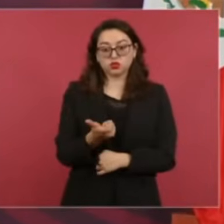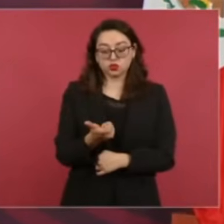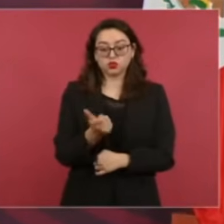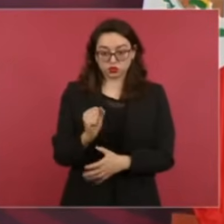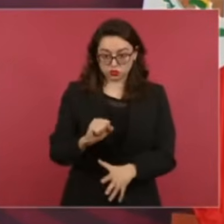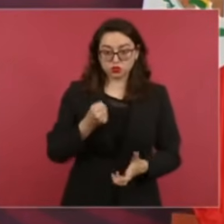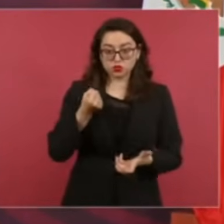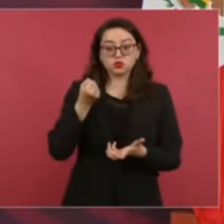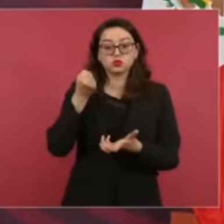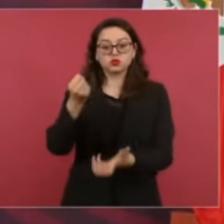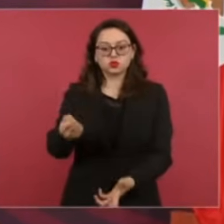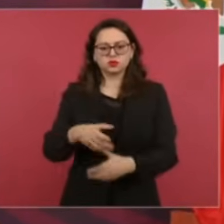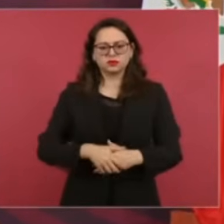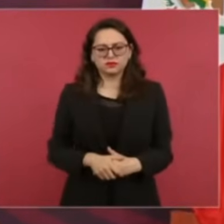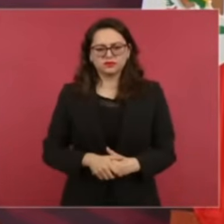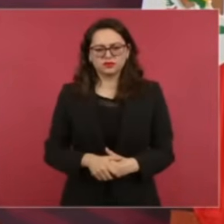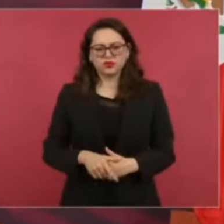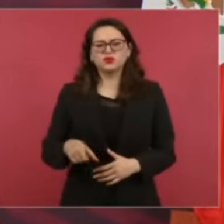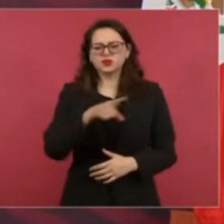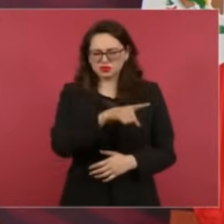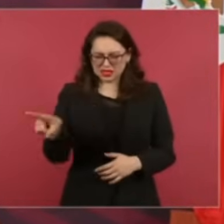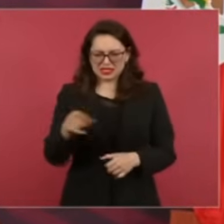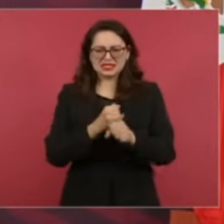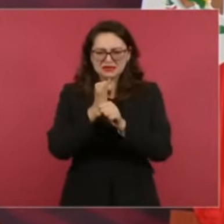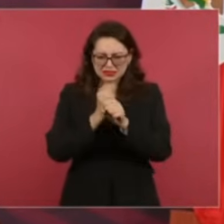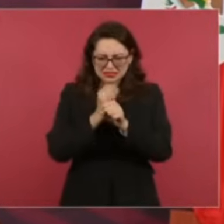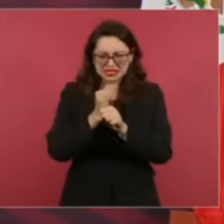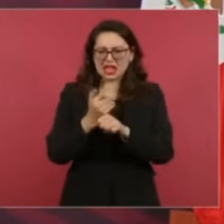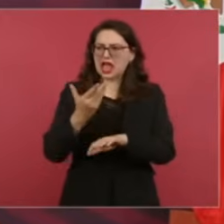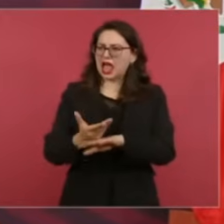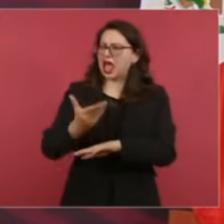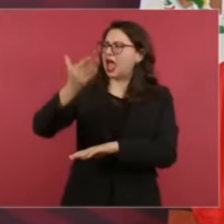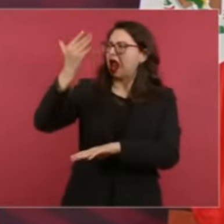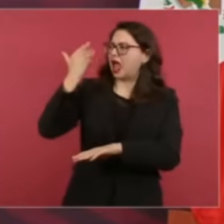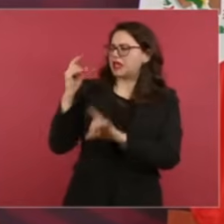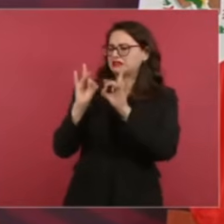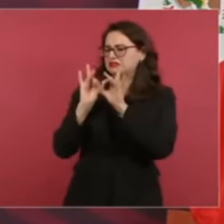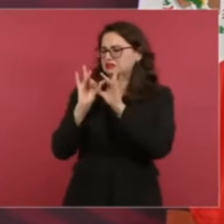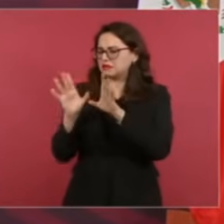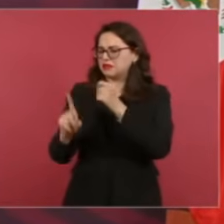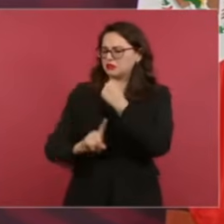Hagan la investigación si en casos parecidos, cuando afectó